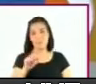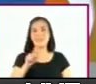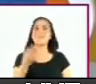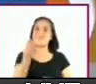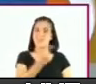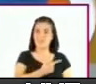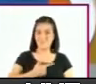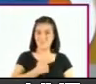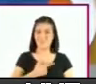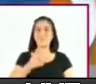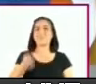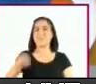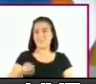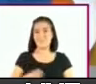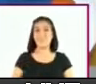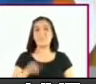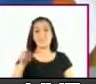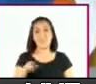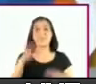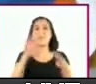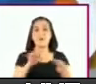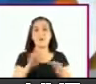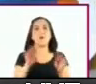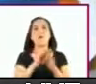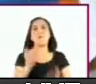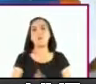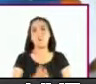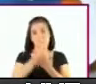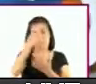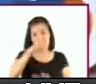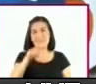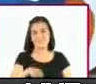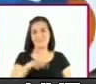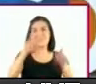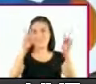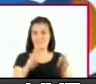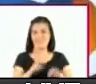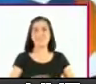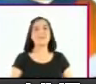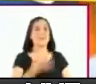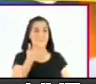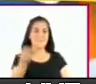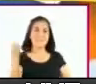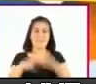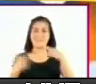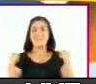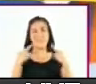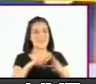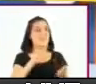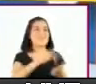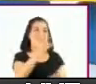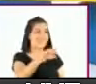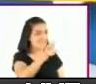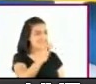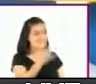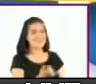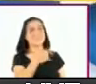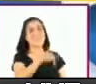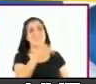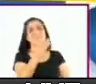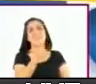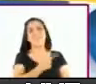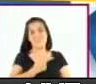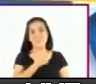mucho gusto saludar. Ella nos ayudará a comprender el tema de esta sesión. Bienvenida, profesora. Muchas gracias, Leslie. Me da mucho gusto estar